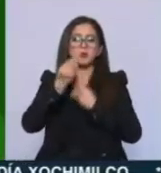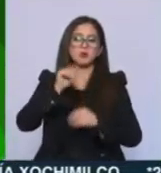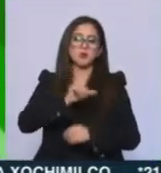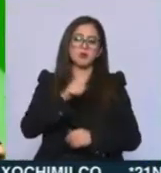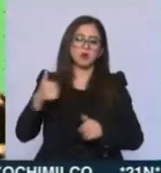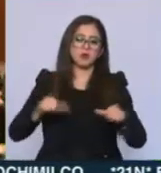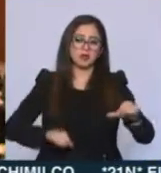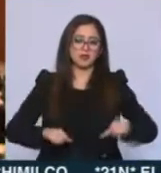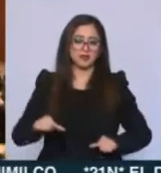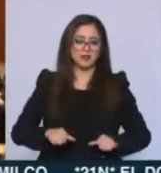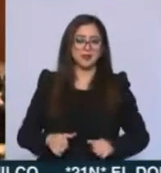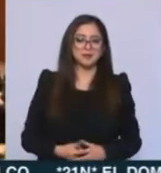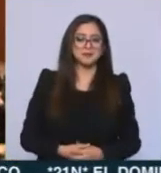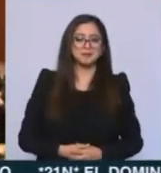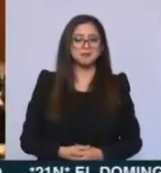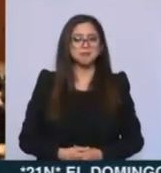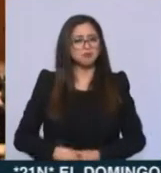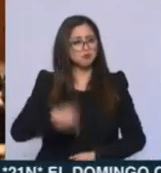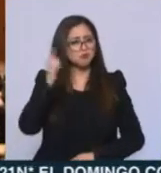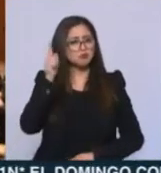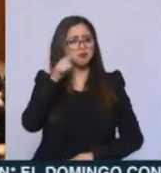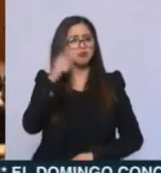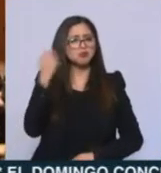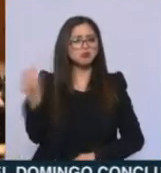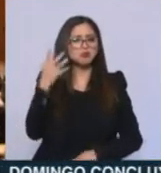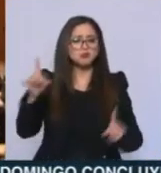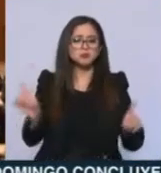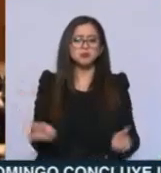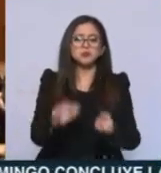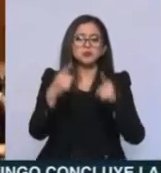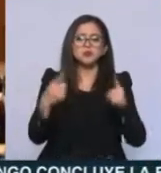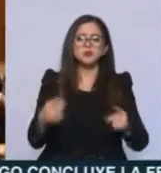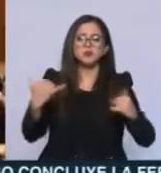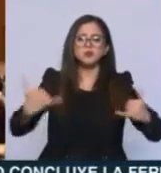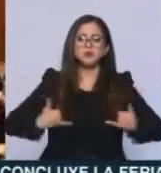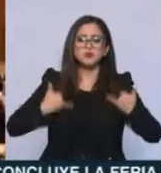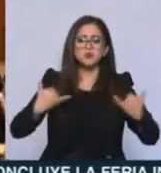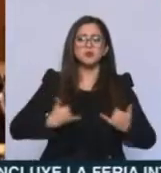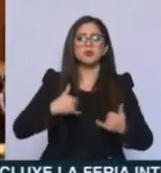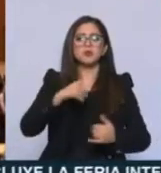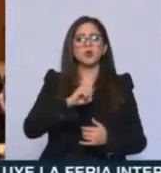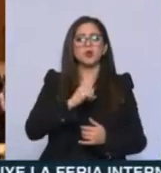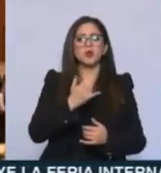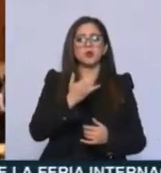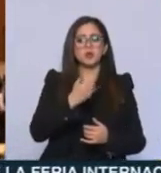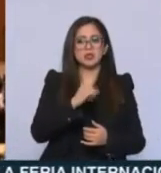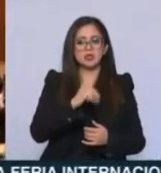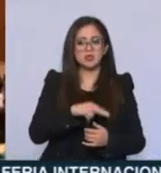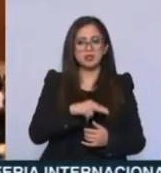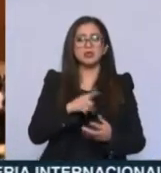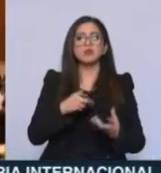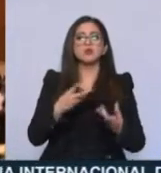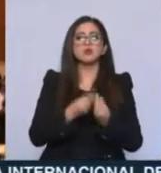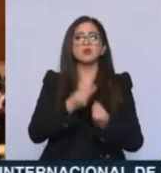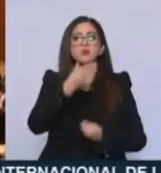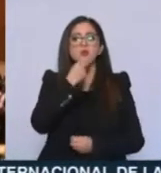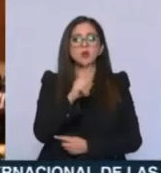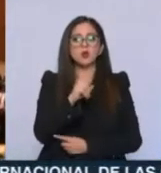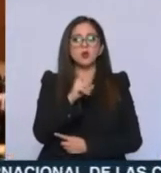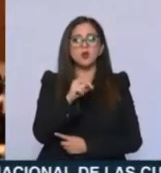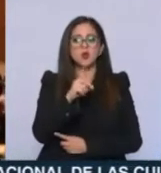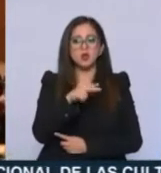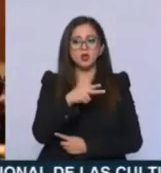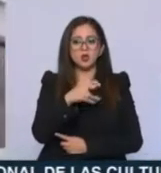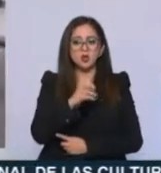actividades. No se pierda el concierto de la Orquesta Sinfónica Juvenil Olin Yolisli, con la dirección artística de Rodrigo